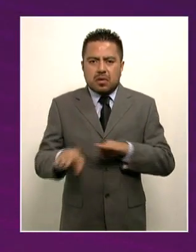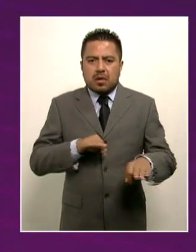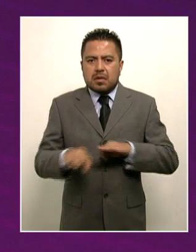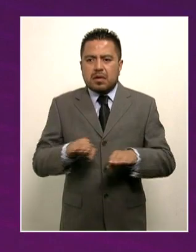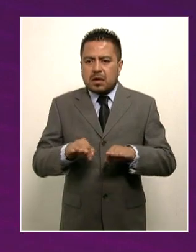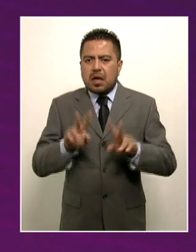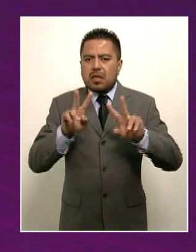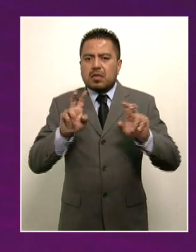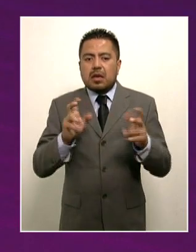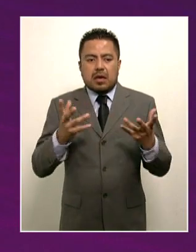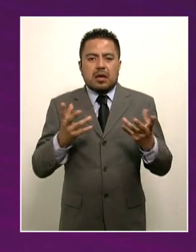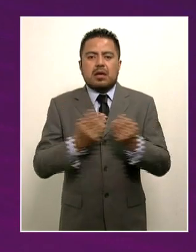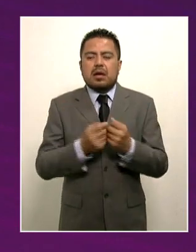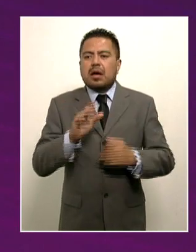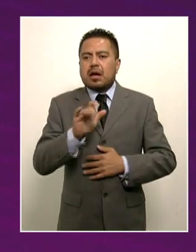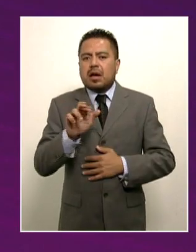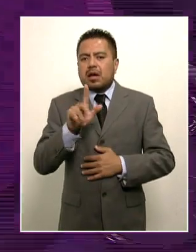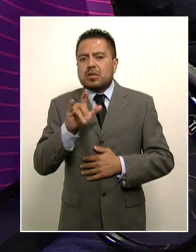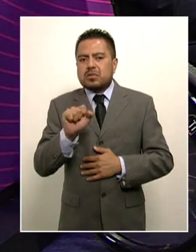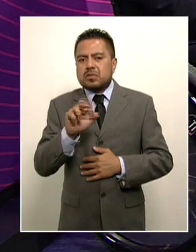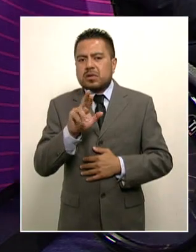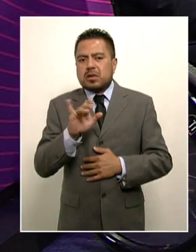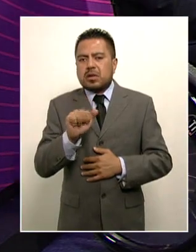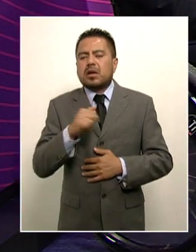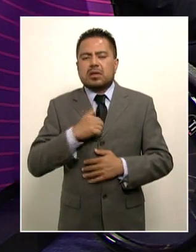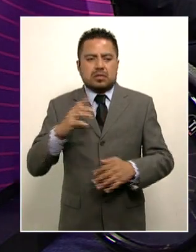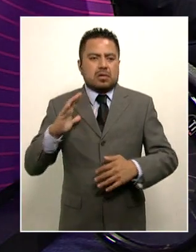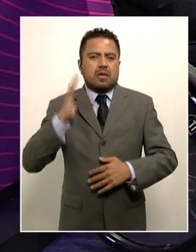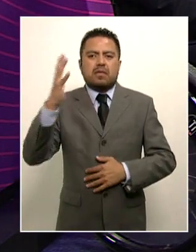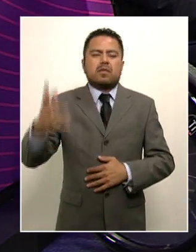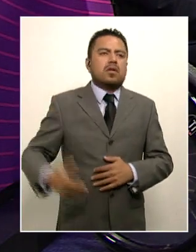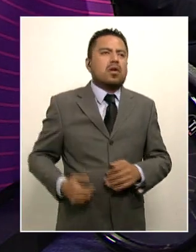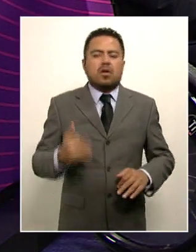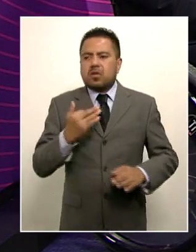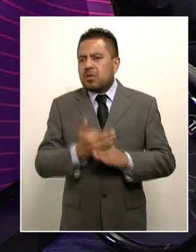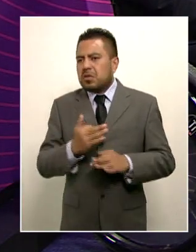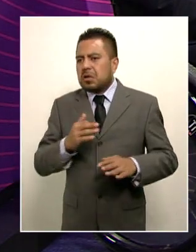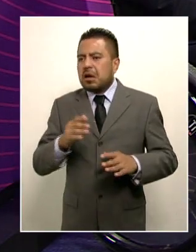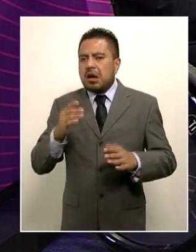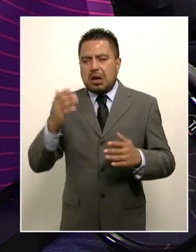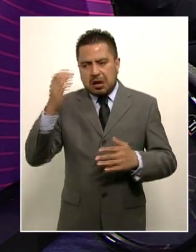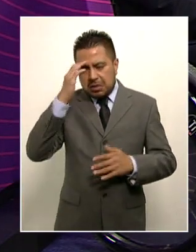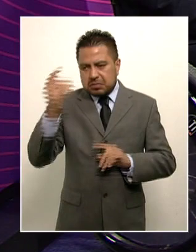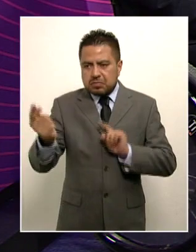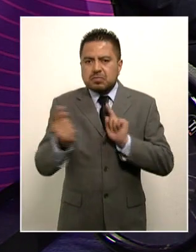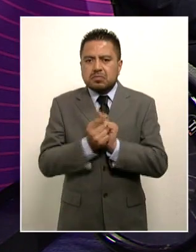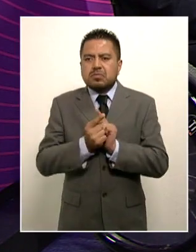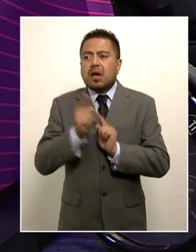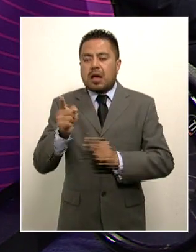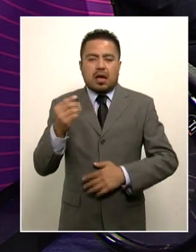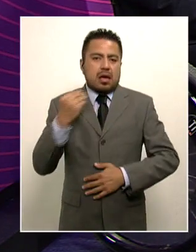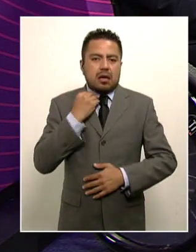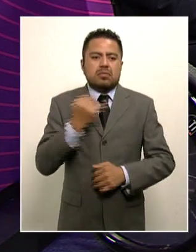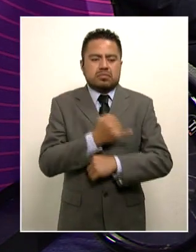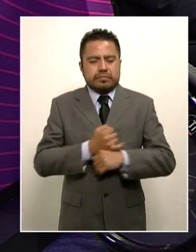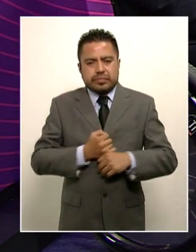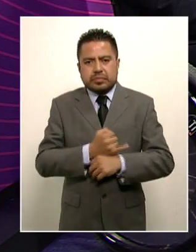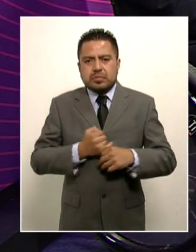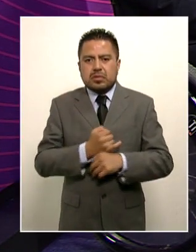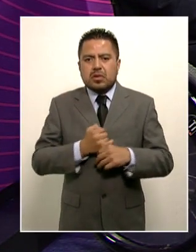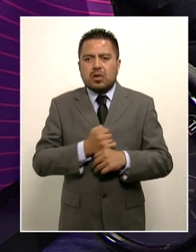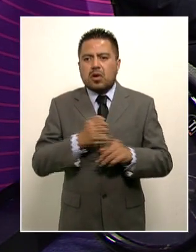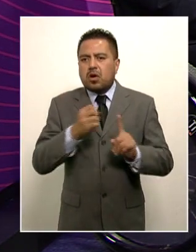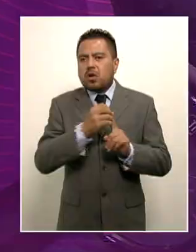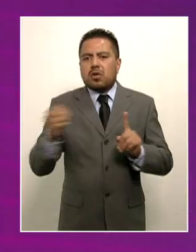en estos temas. Y a Carlos Ríos, a quien tengo la fortuna de conocer hace muchos años, que es abogado y es investigador de